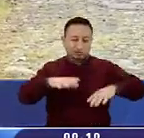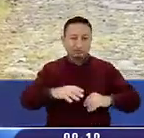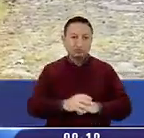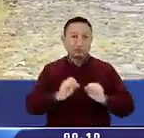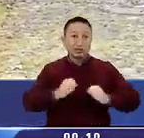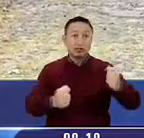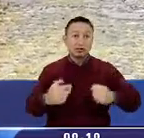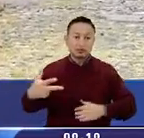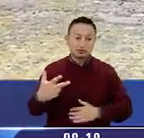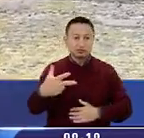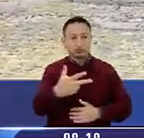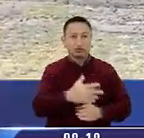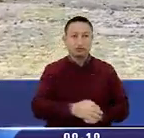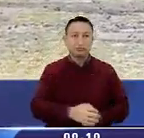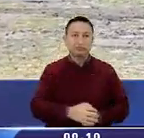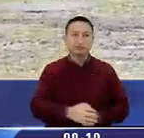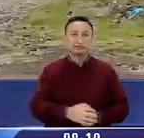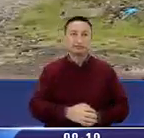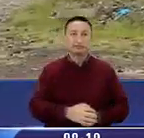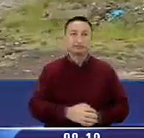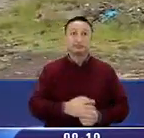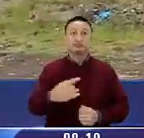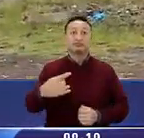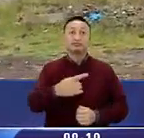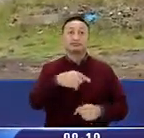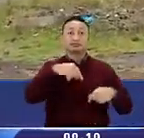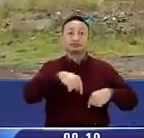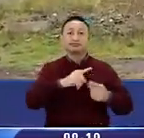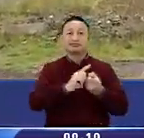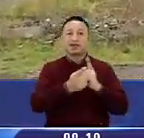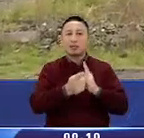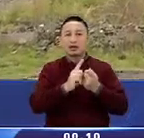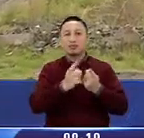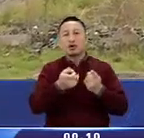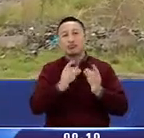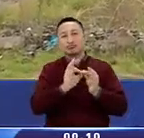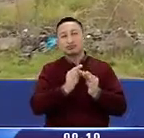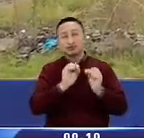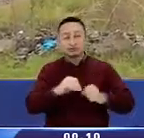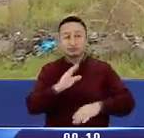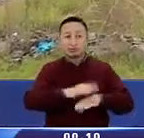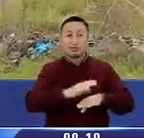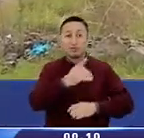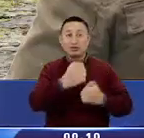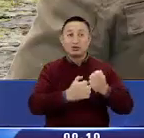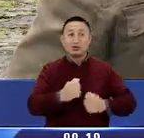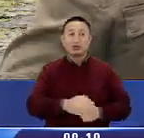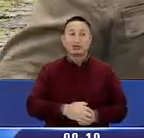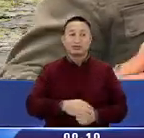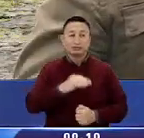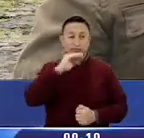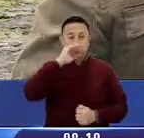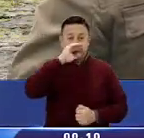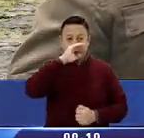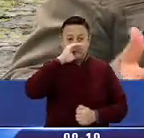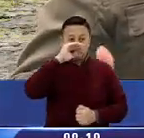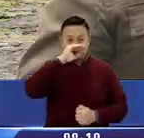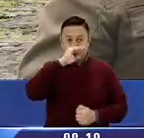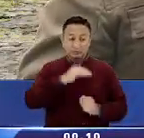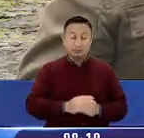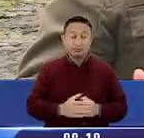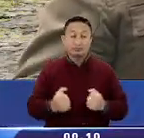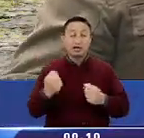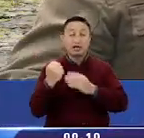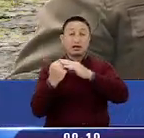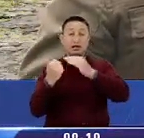transitar los vehículos. Cada cierto tiempo tienen que hacer cambios o reparaciones por los problemas viales. Los amortiguadores cada vez